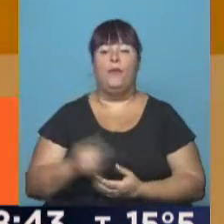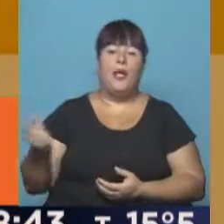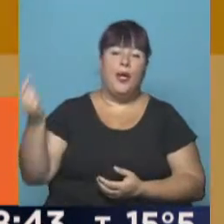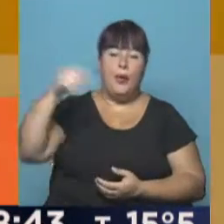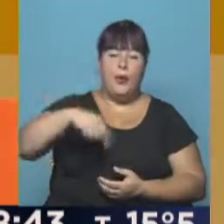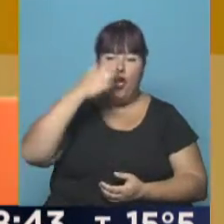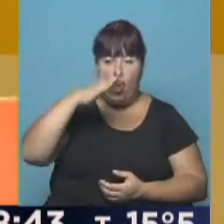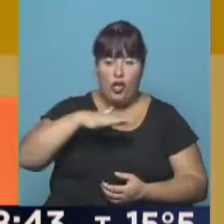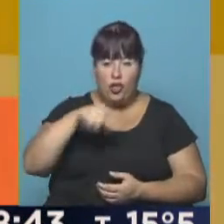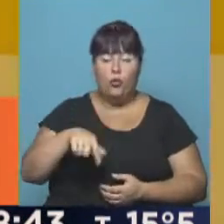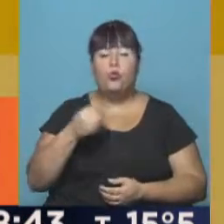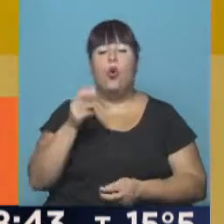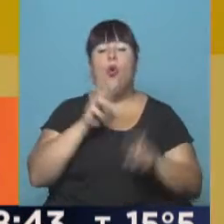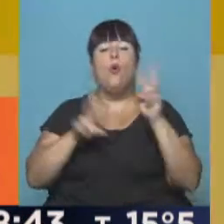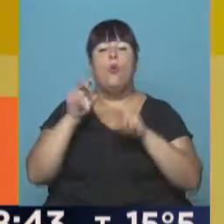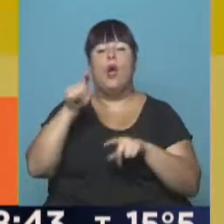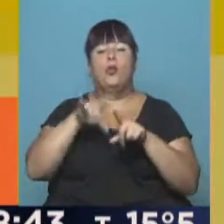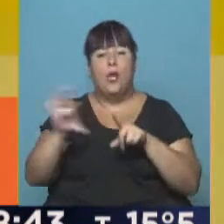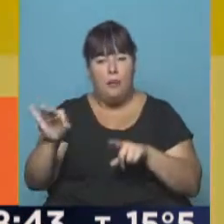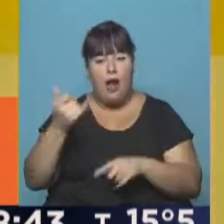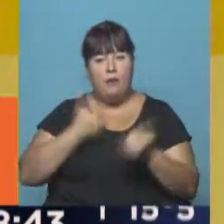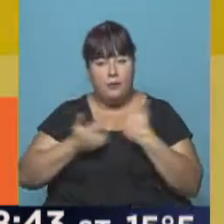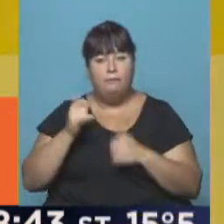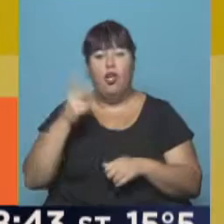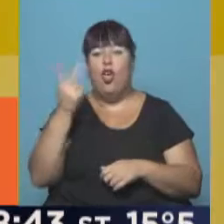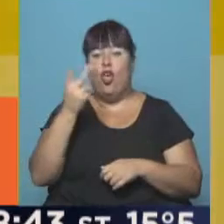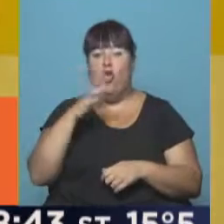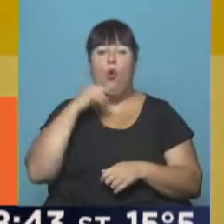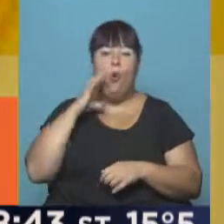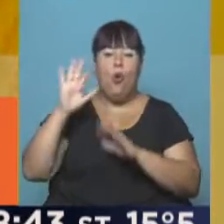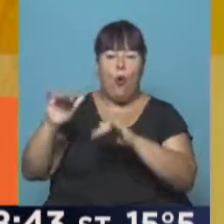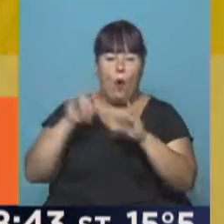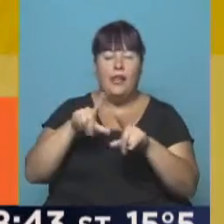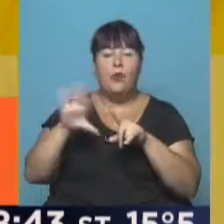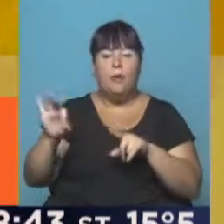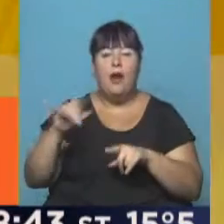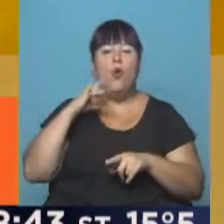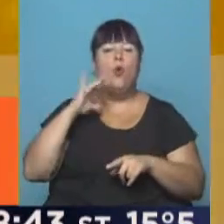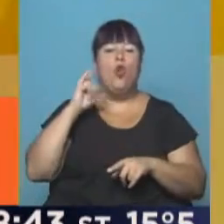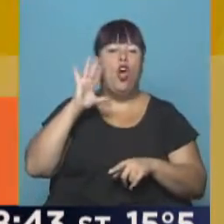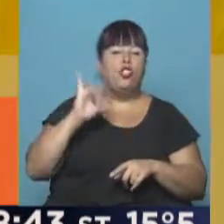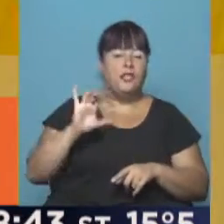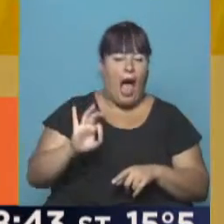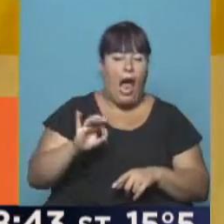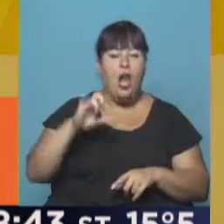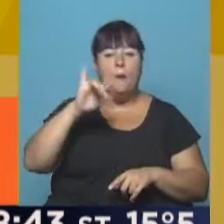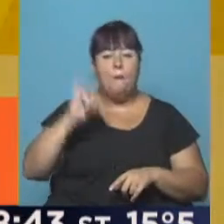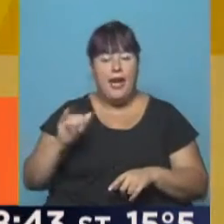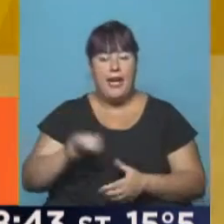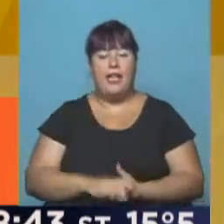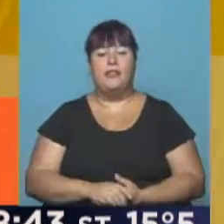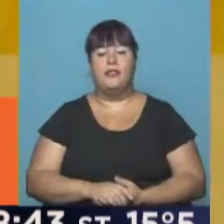hasta Constitución a buscar a su hermano. Me decías, los dos se llaman Julio, tu hermano Julio González. Julio Gonzalo Pérez